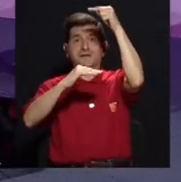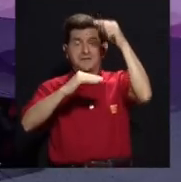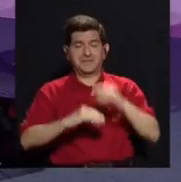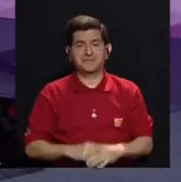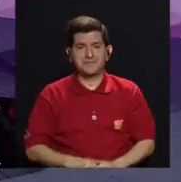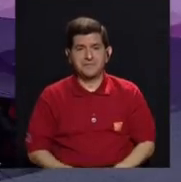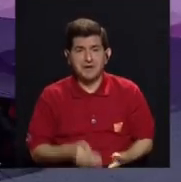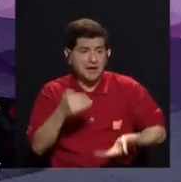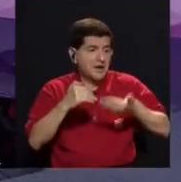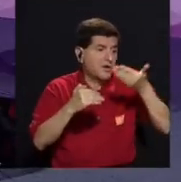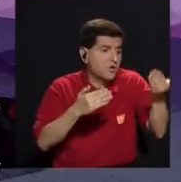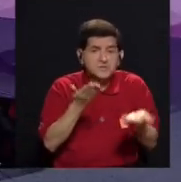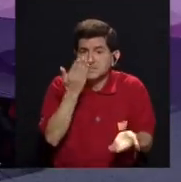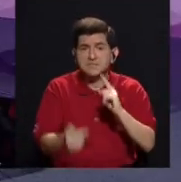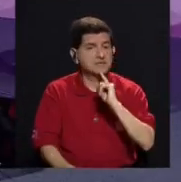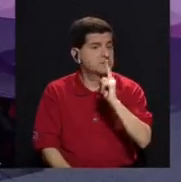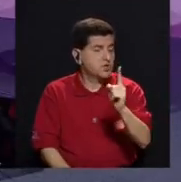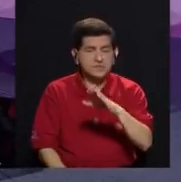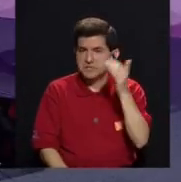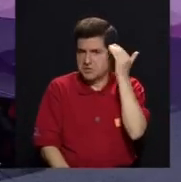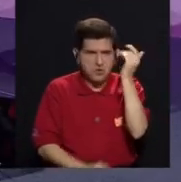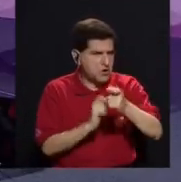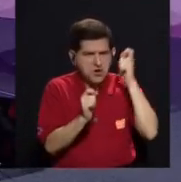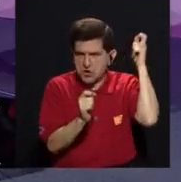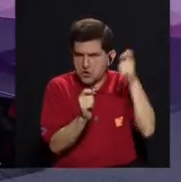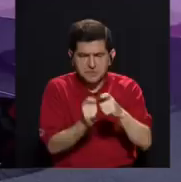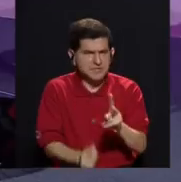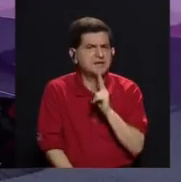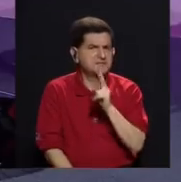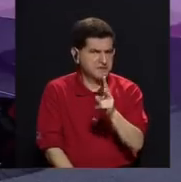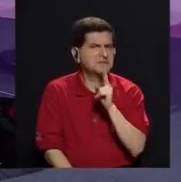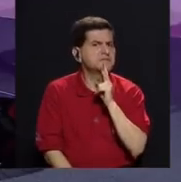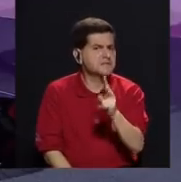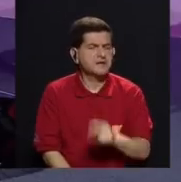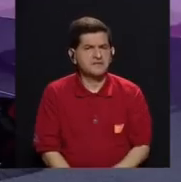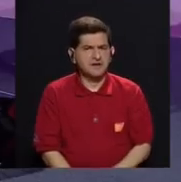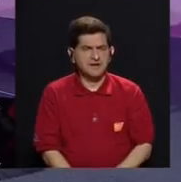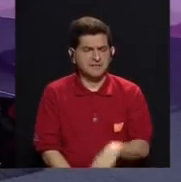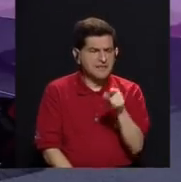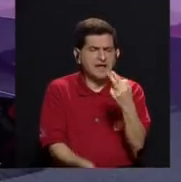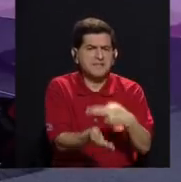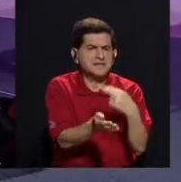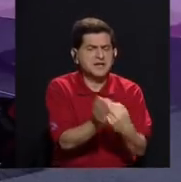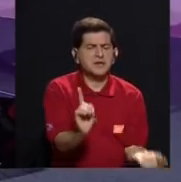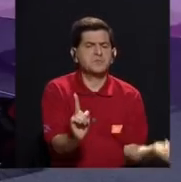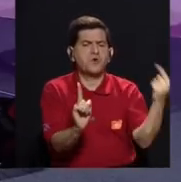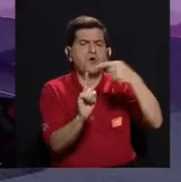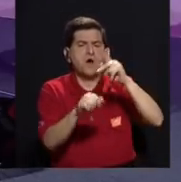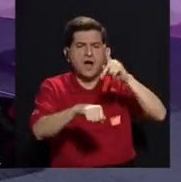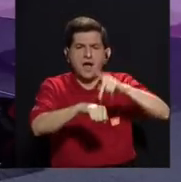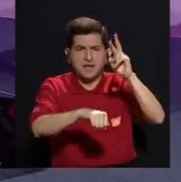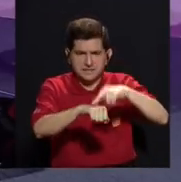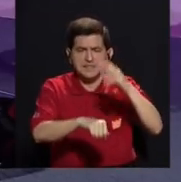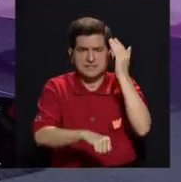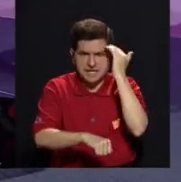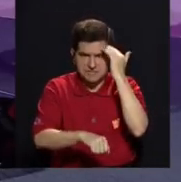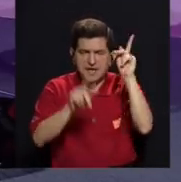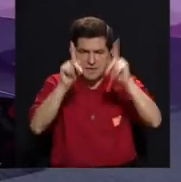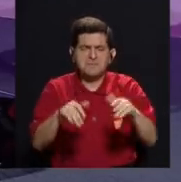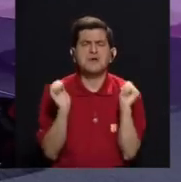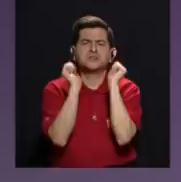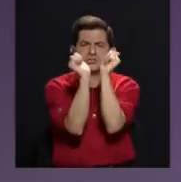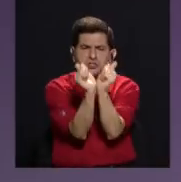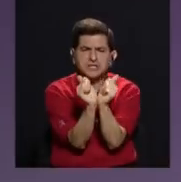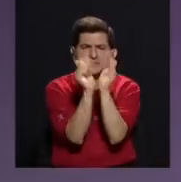no se han dicho que no sabemos exactamente de cómo realmente llegó el ritmo puerto rico- sabemos que fue a través de las personas esclavizadas